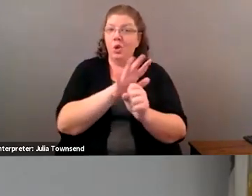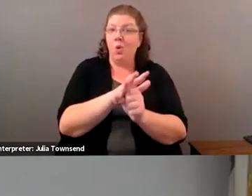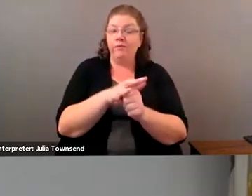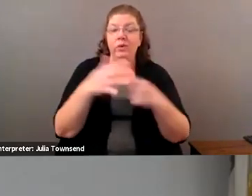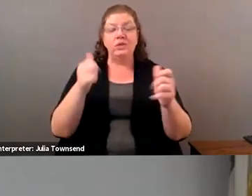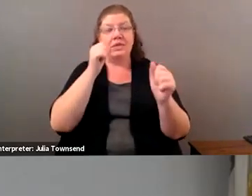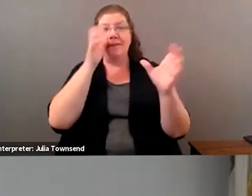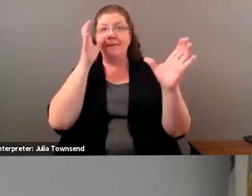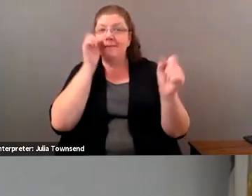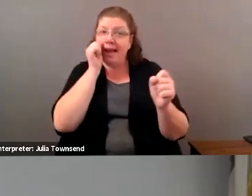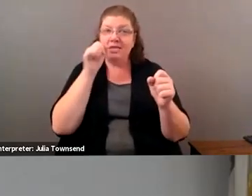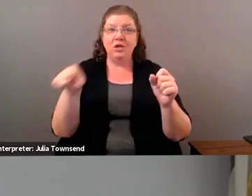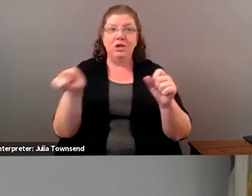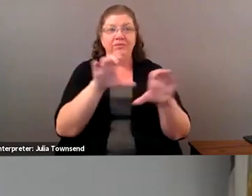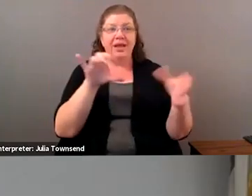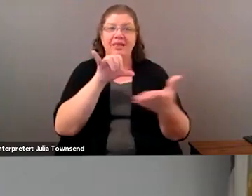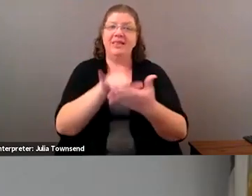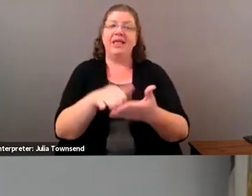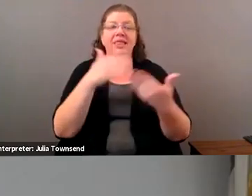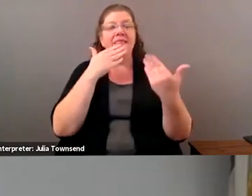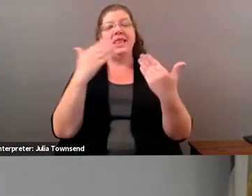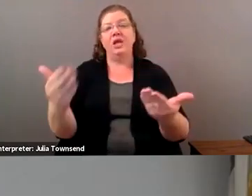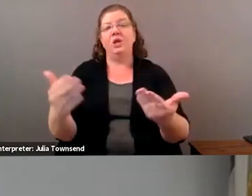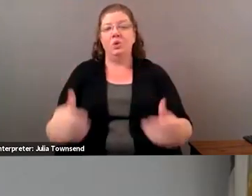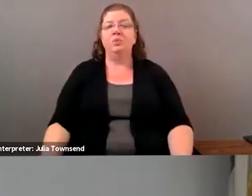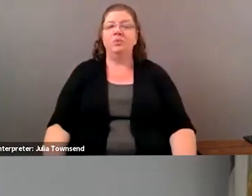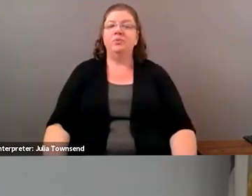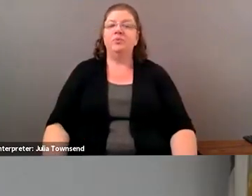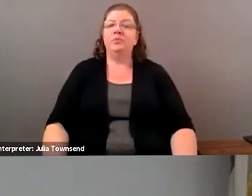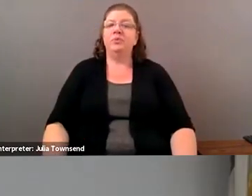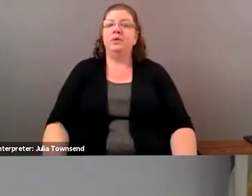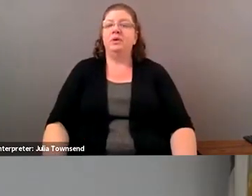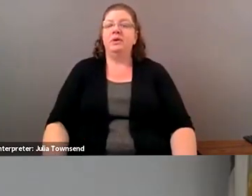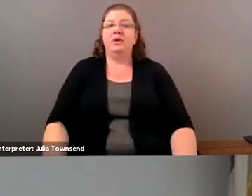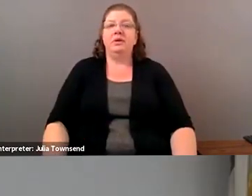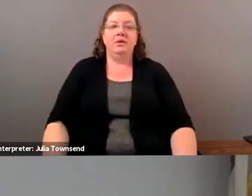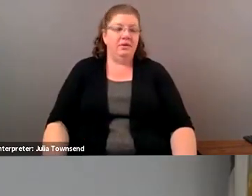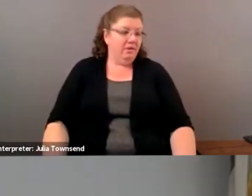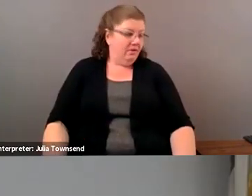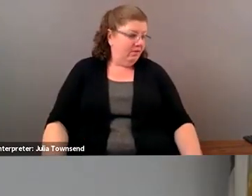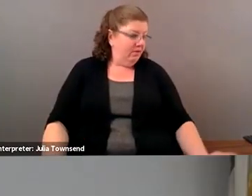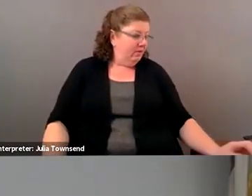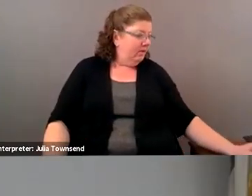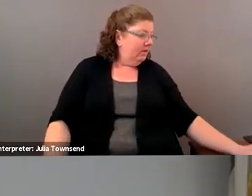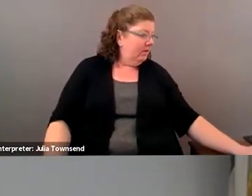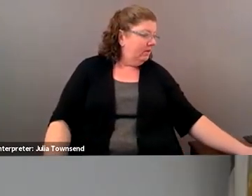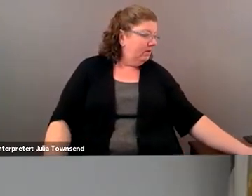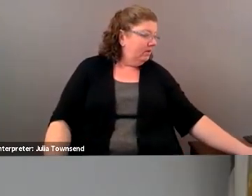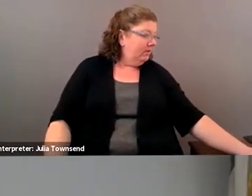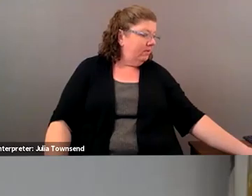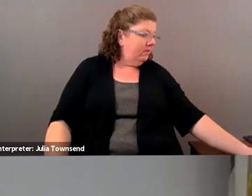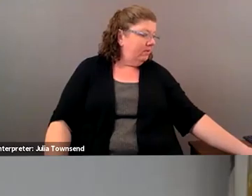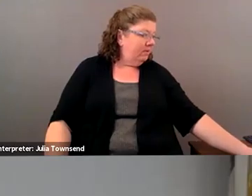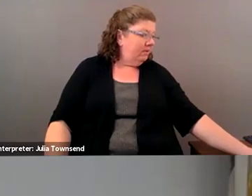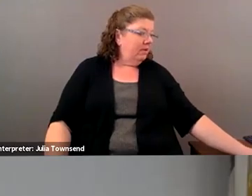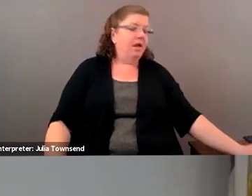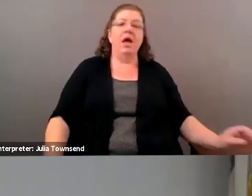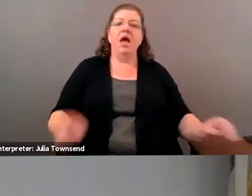cauberg fue fabuloso que lograron hacer esto así que gracias line somos gracias y tengo una pregunta